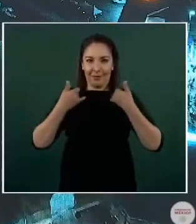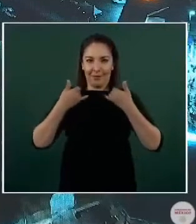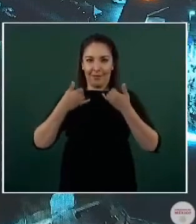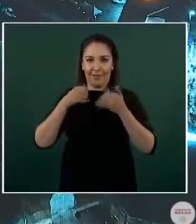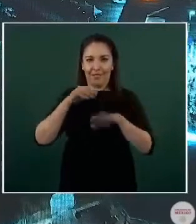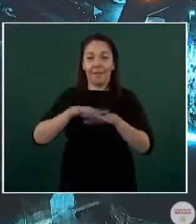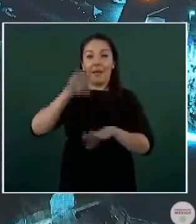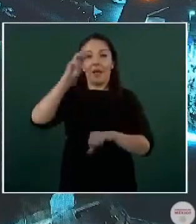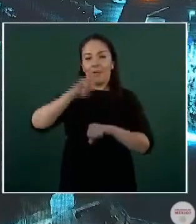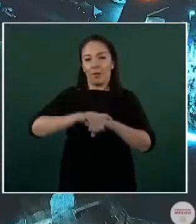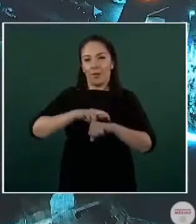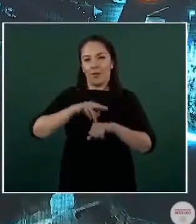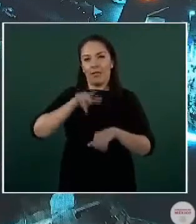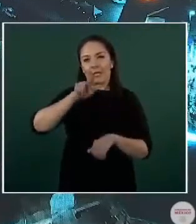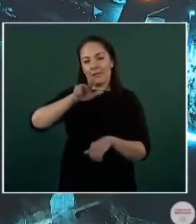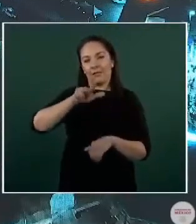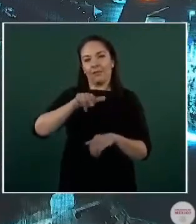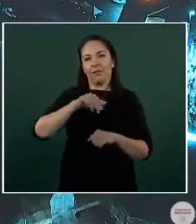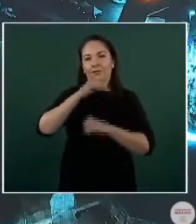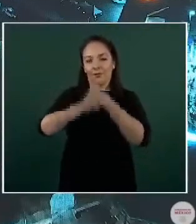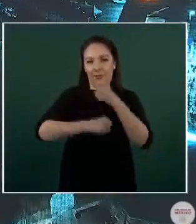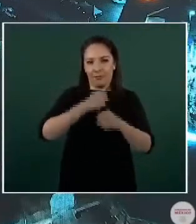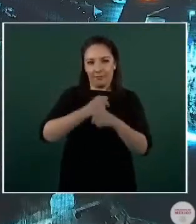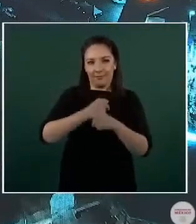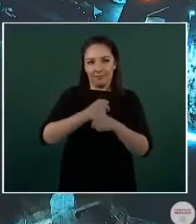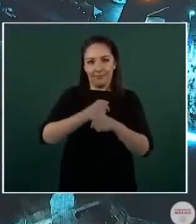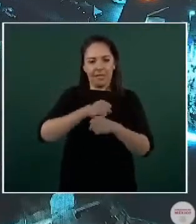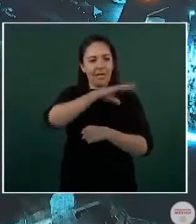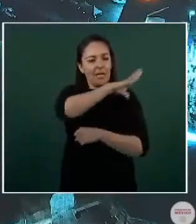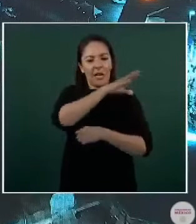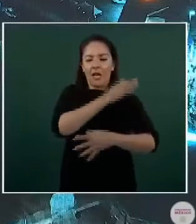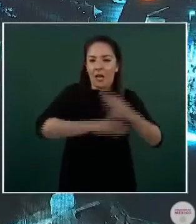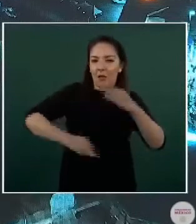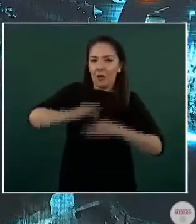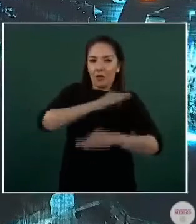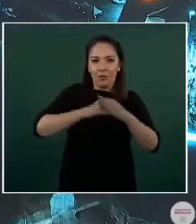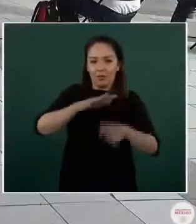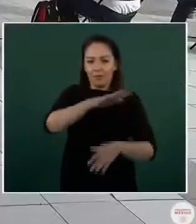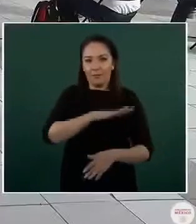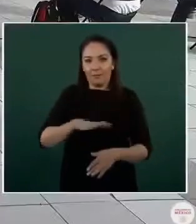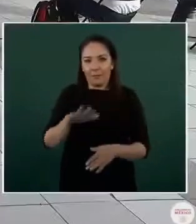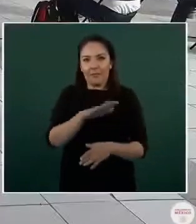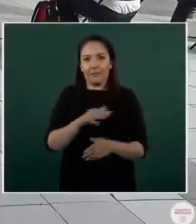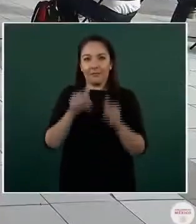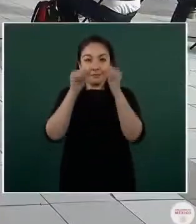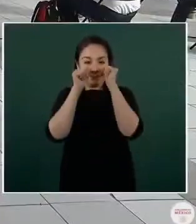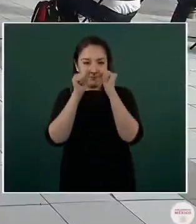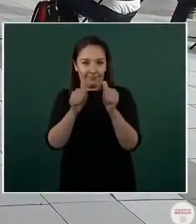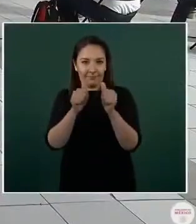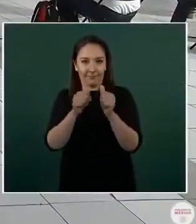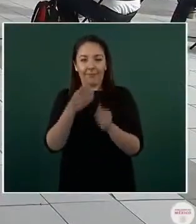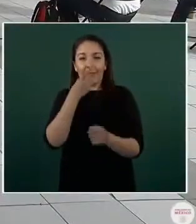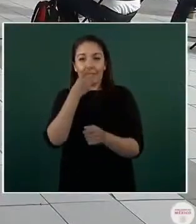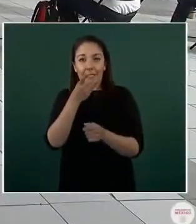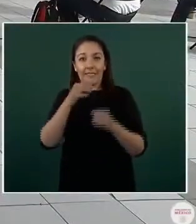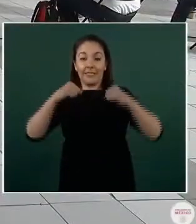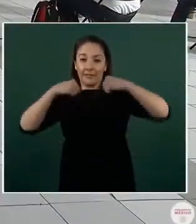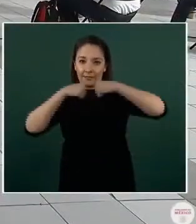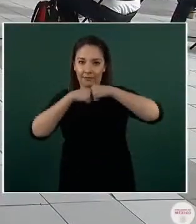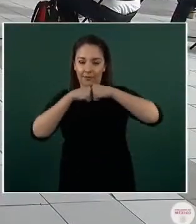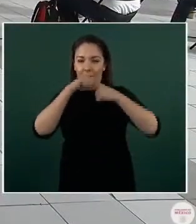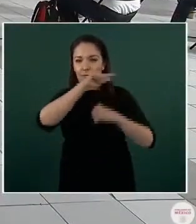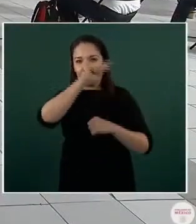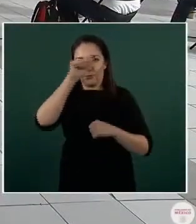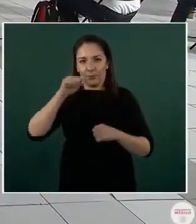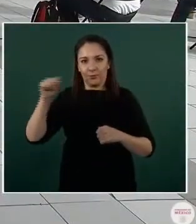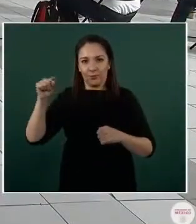de 18 años y en general a toda la población que se estuvo atendiendo. Decir solamente que en la frontera